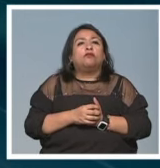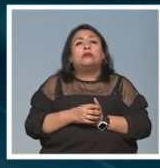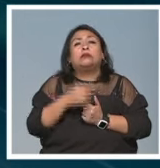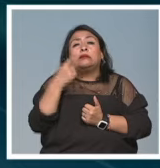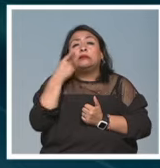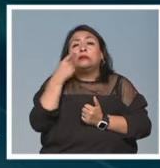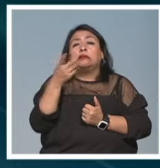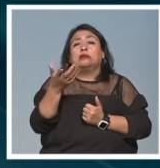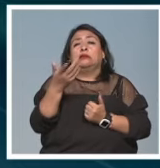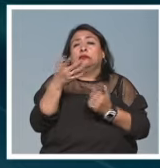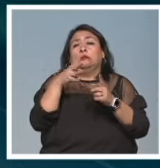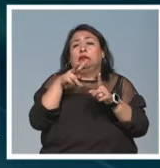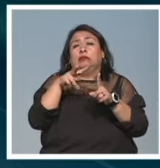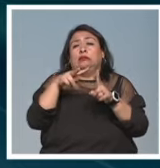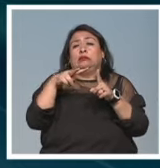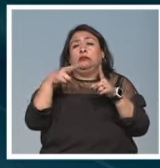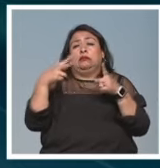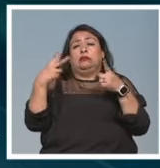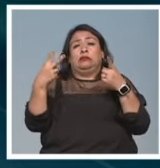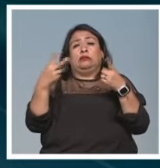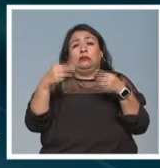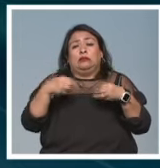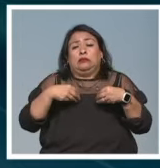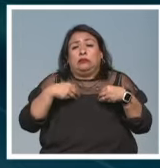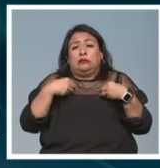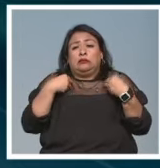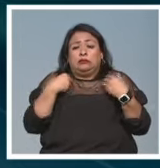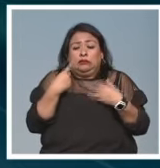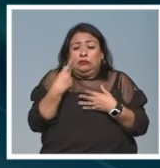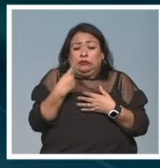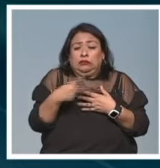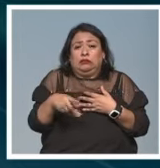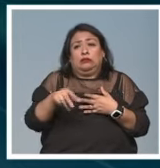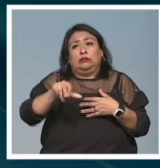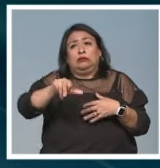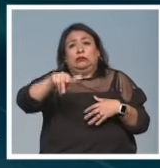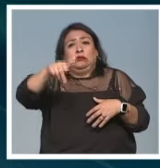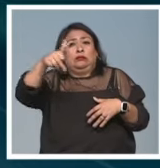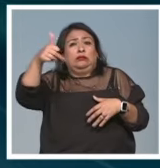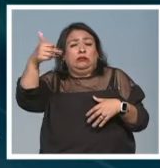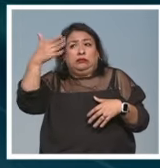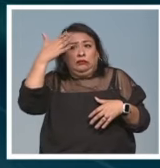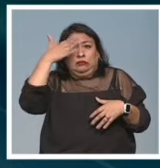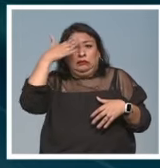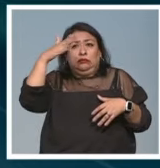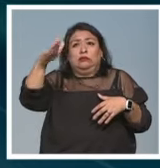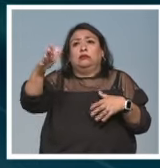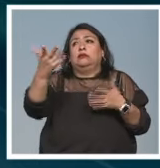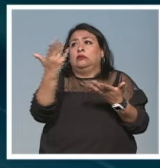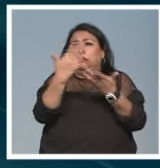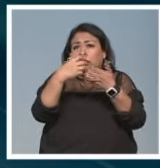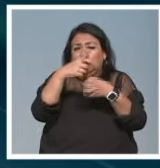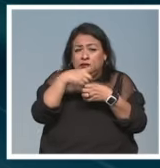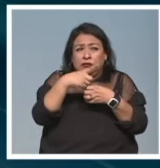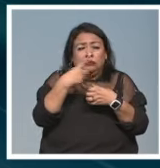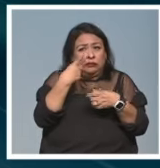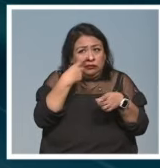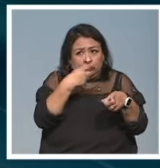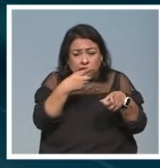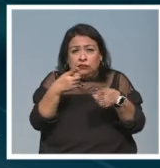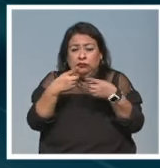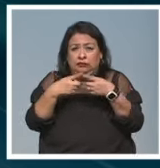apreciar en todas sus dimensiones la vida misma, la propia, la ajena, la de la sociedad.